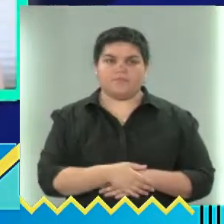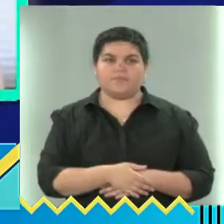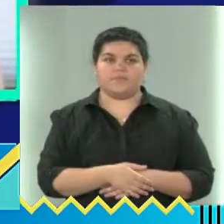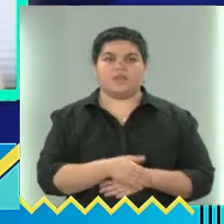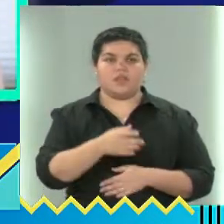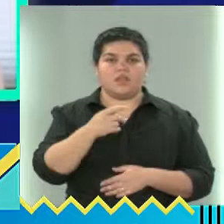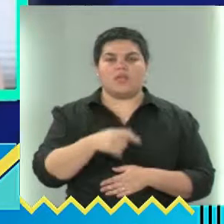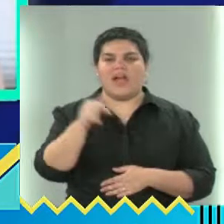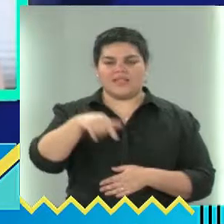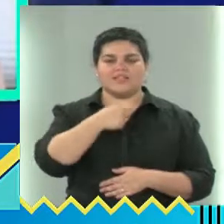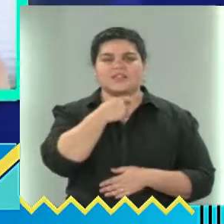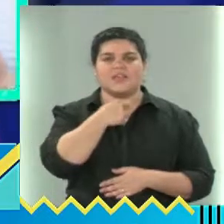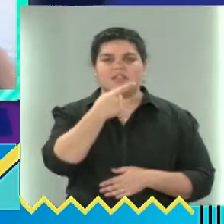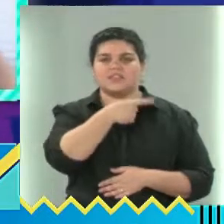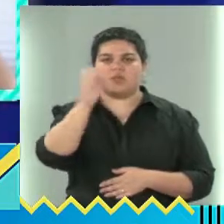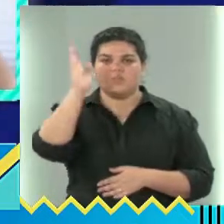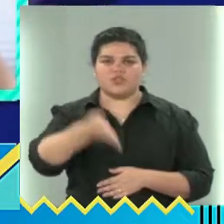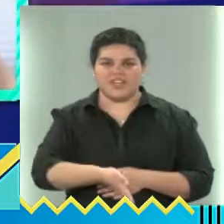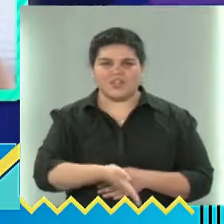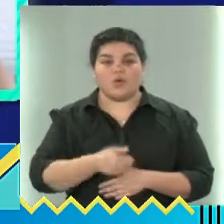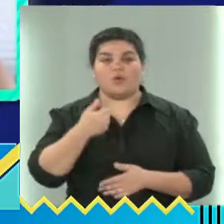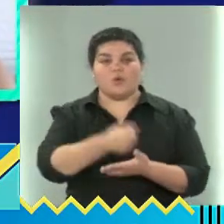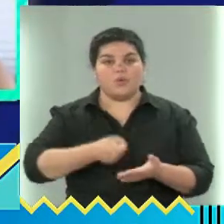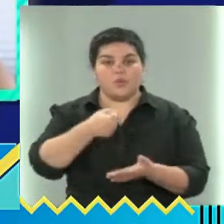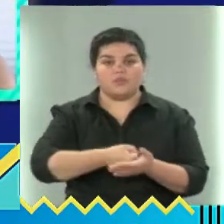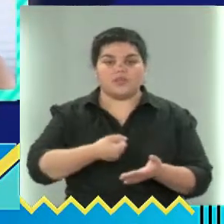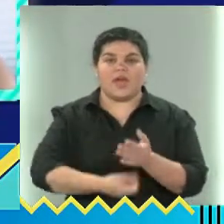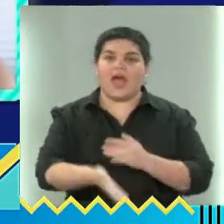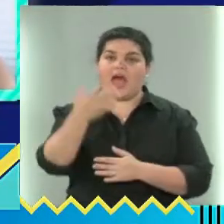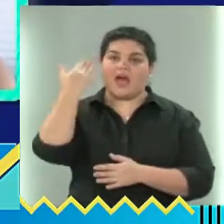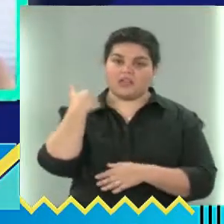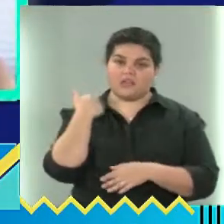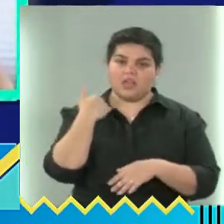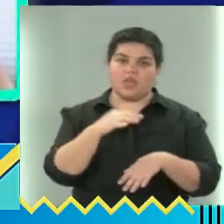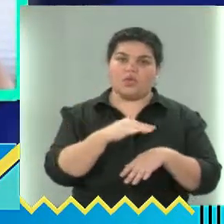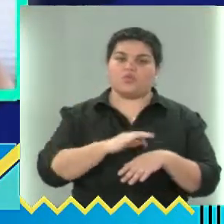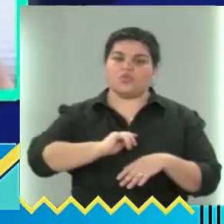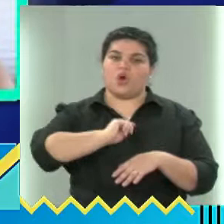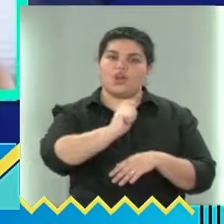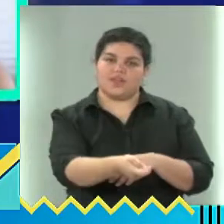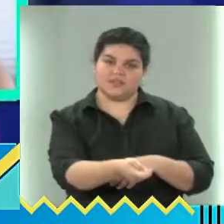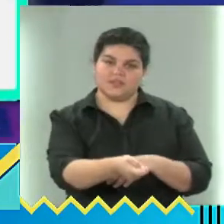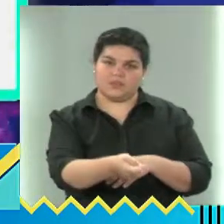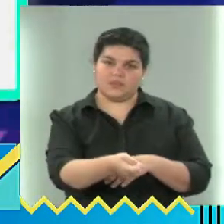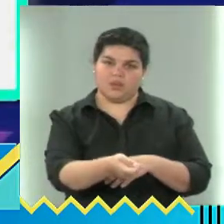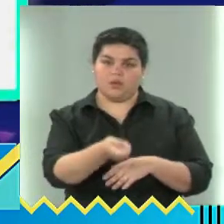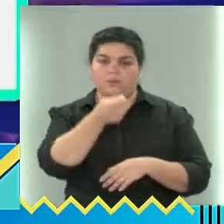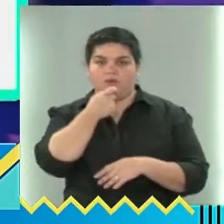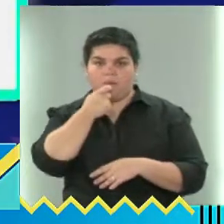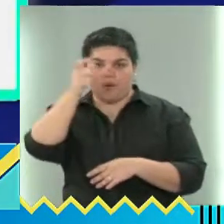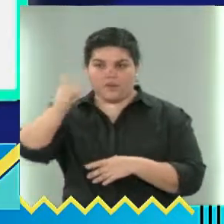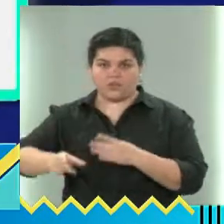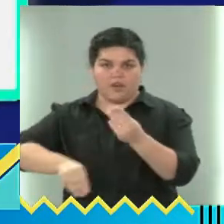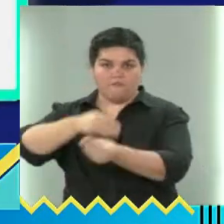un 100% de donantes voluntarios, antes eran donantes de reposición, donde había un familiar enfermo y tenía